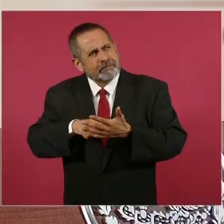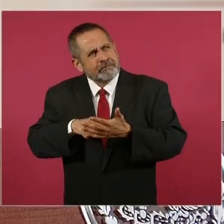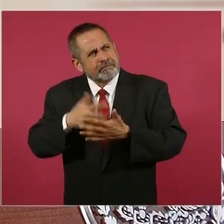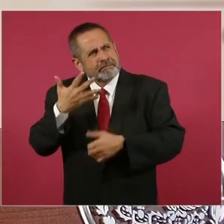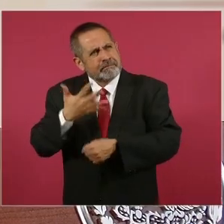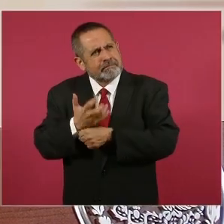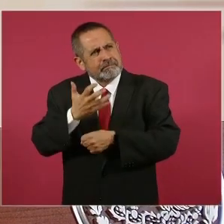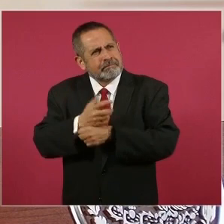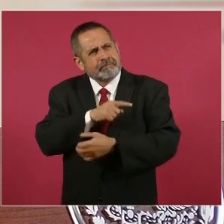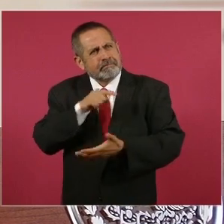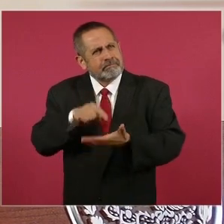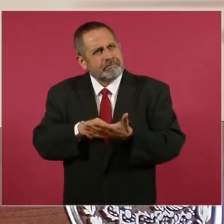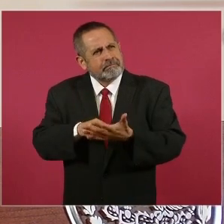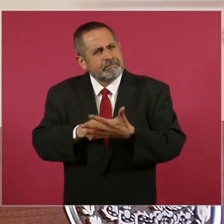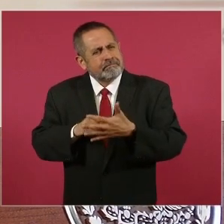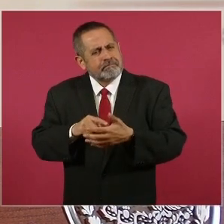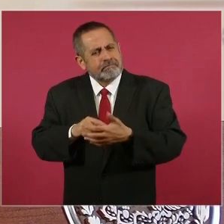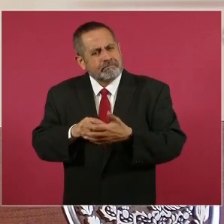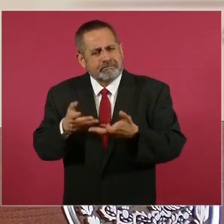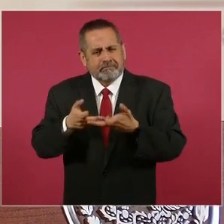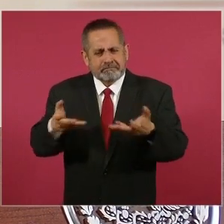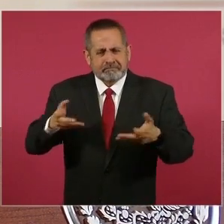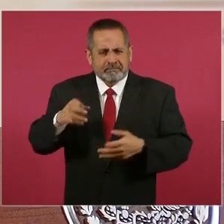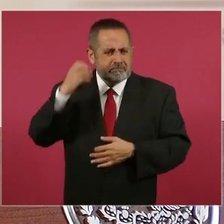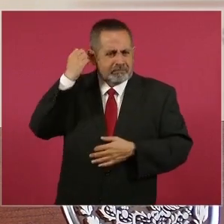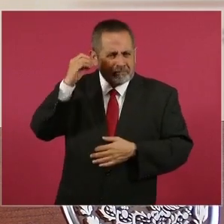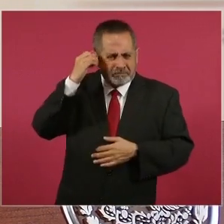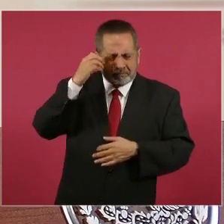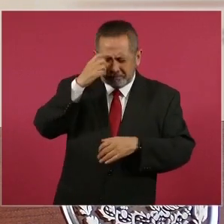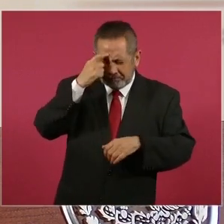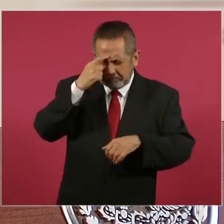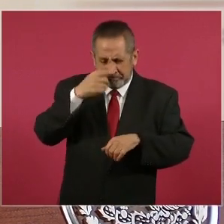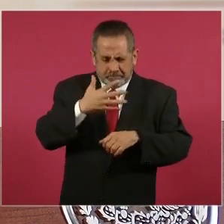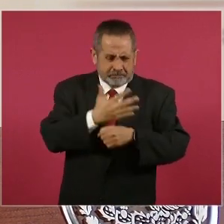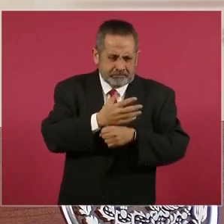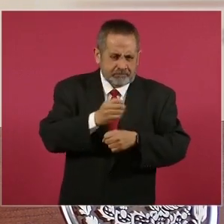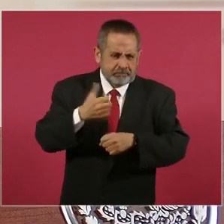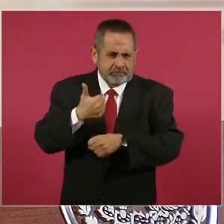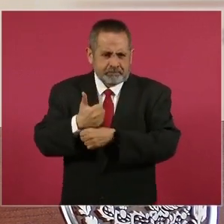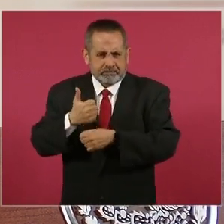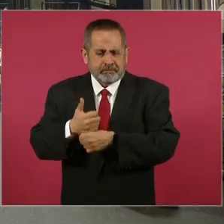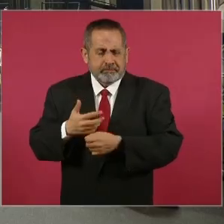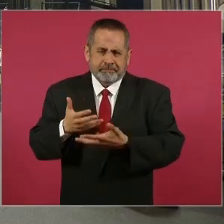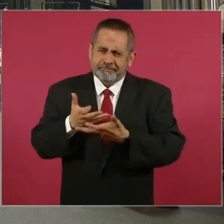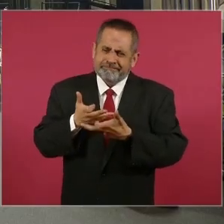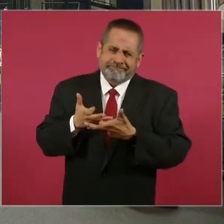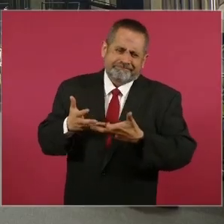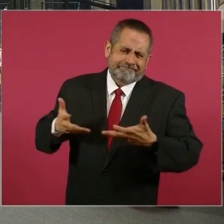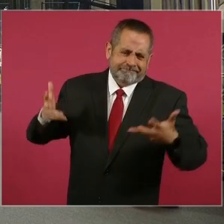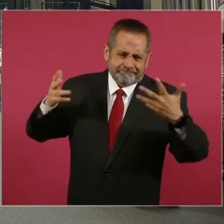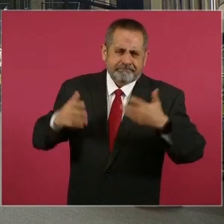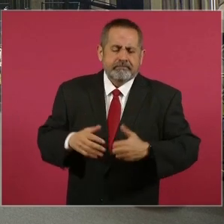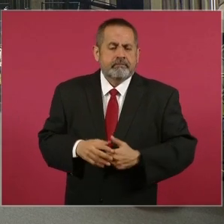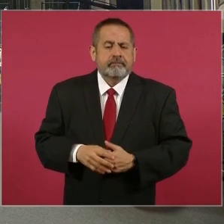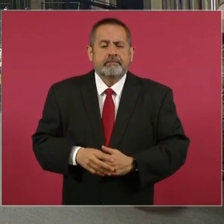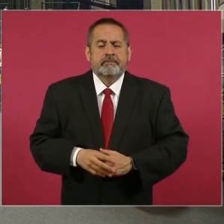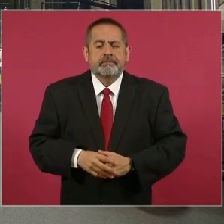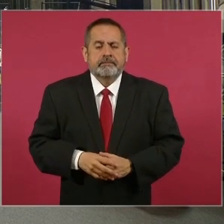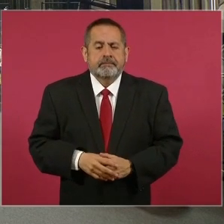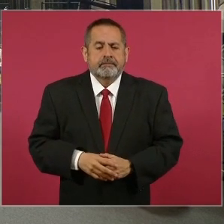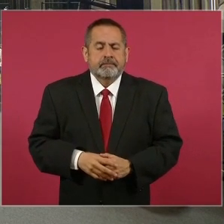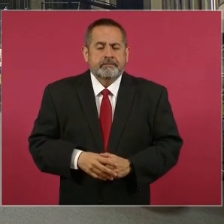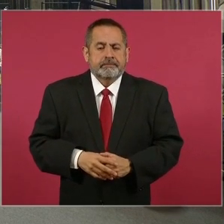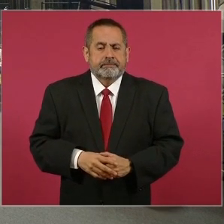quinto en territorio Oaxaca es quinto o sexto quinto Sí y